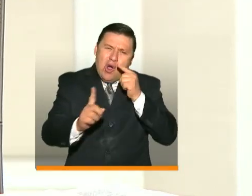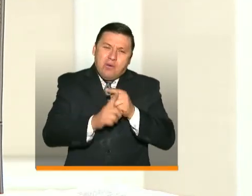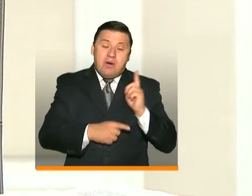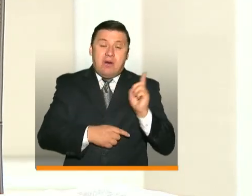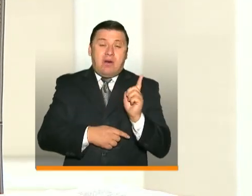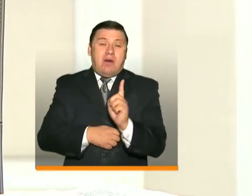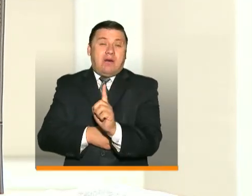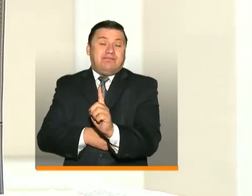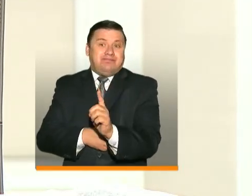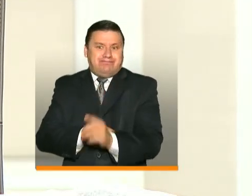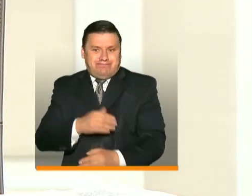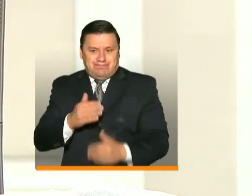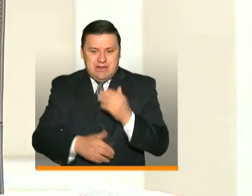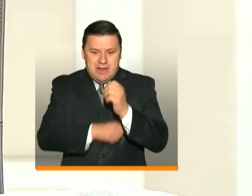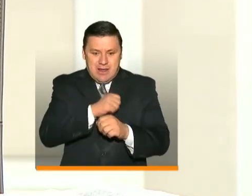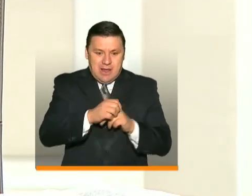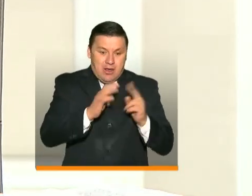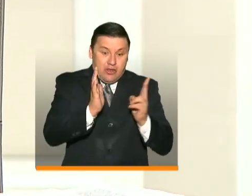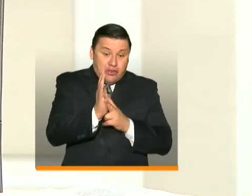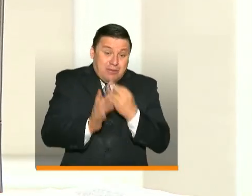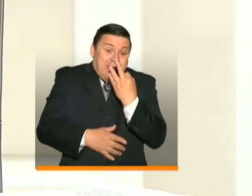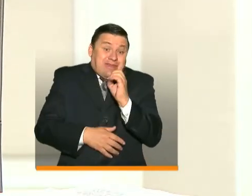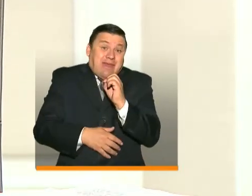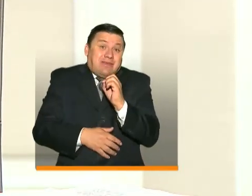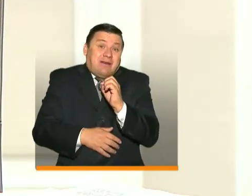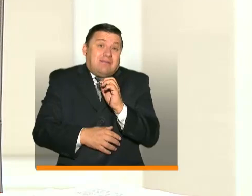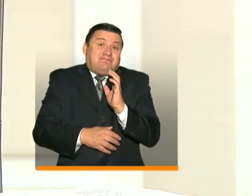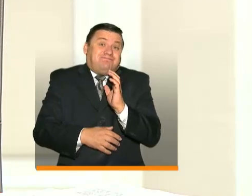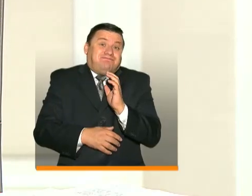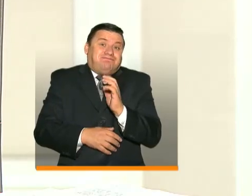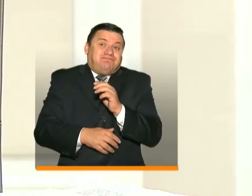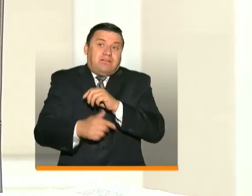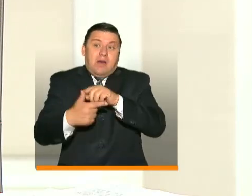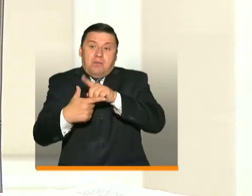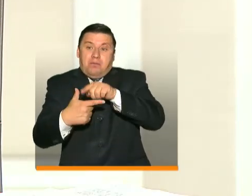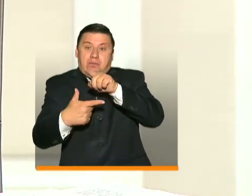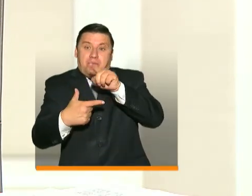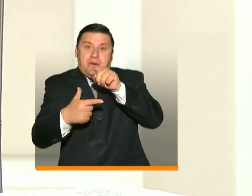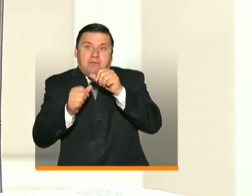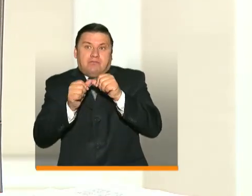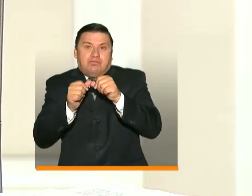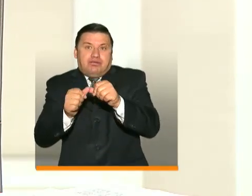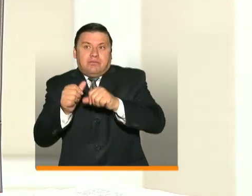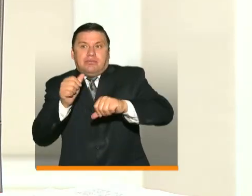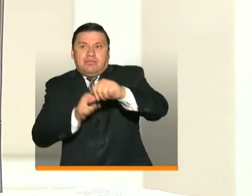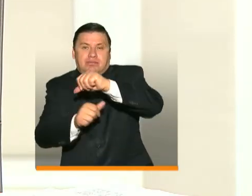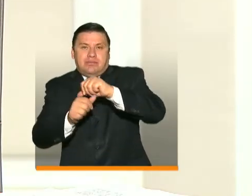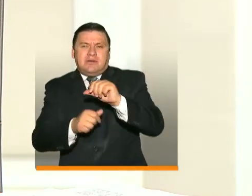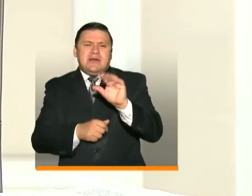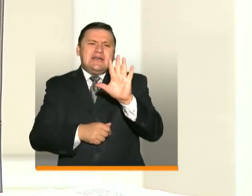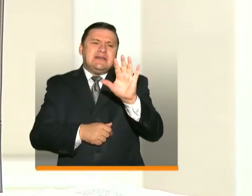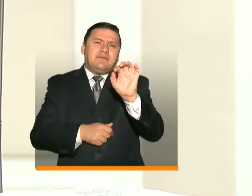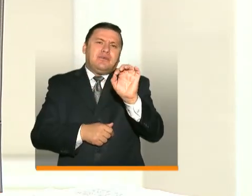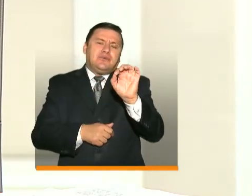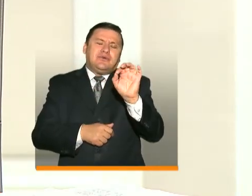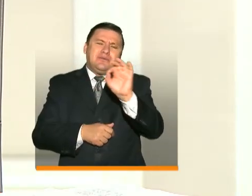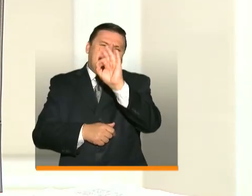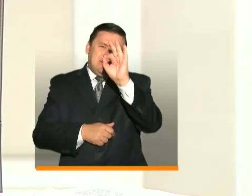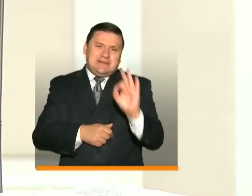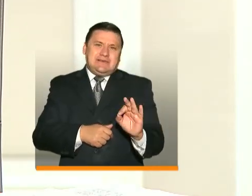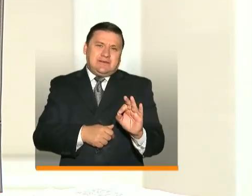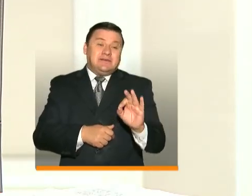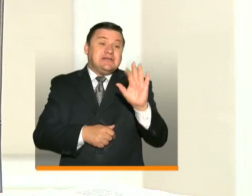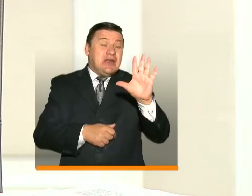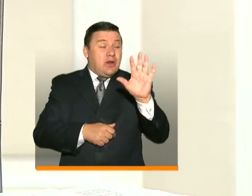milenio Colombia logre en el año 2030 tener una tasa de crecimiento sostenido del 5.5% de Producto